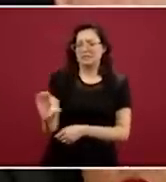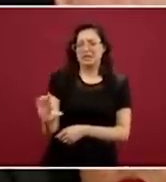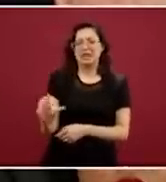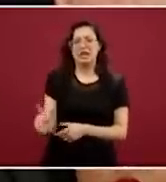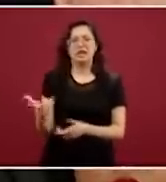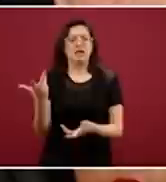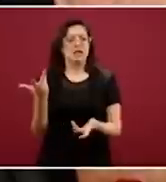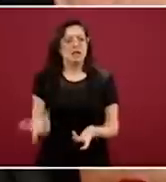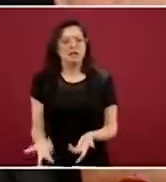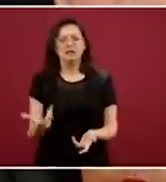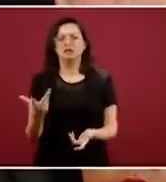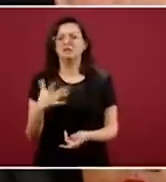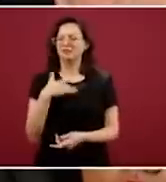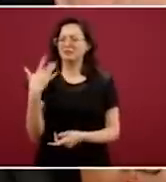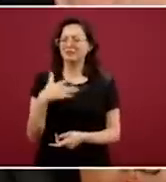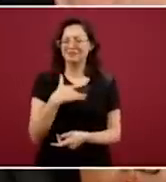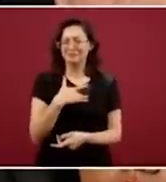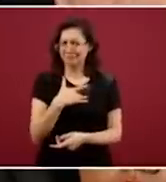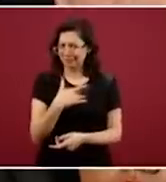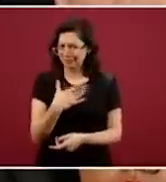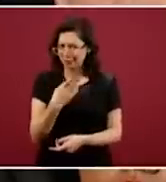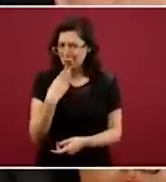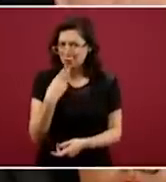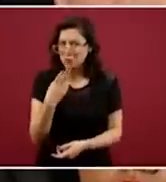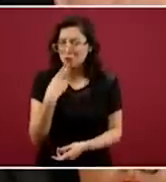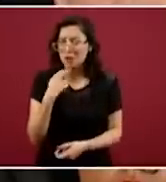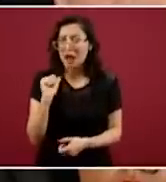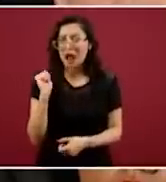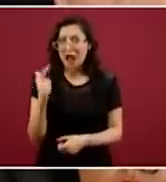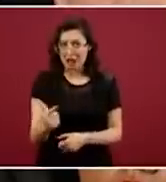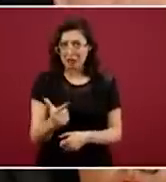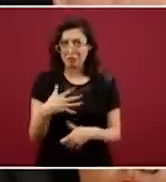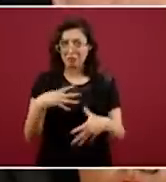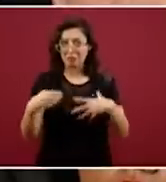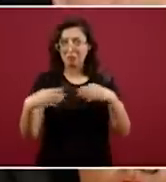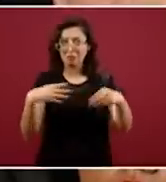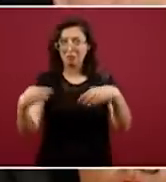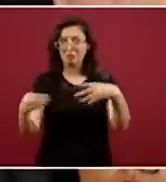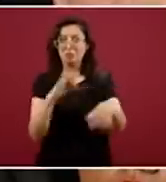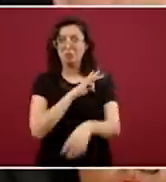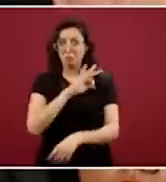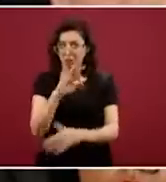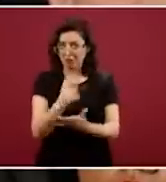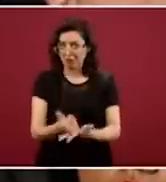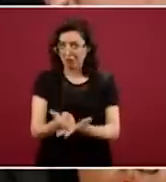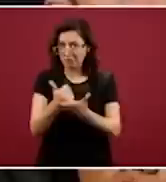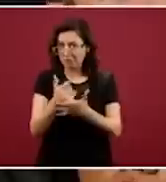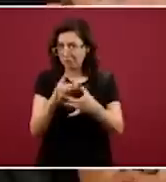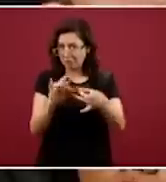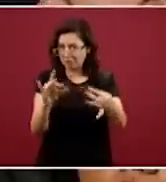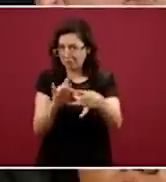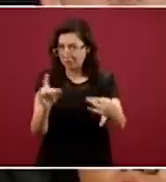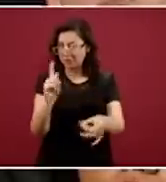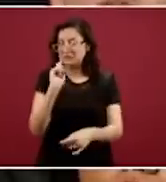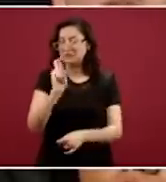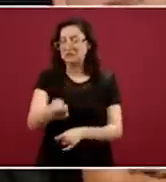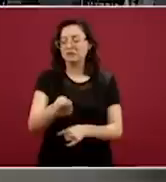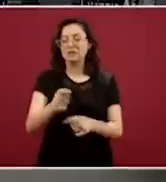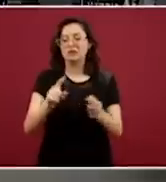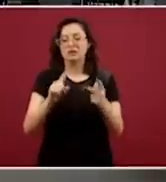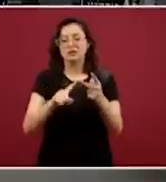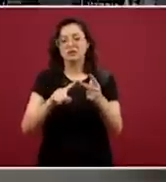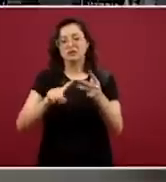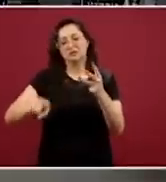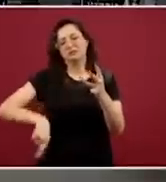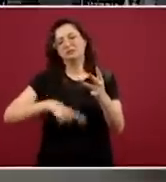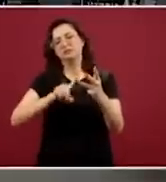se agotaron, es lo que comentaban. Si esto sirve de algo para evitar la propagación, si nos podría dar este mensaje. Y bueno, tengo una